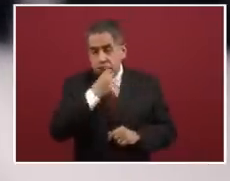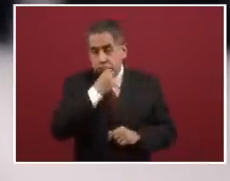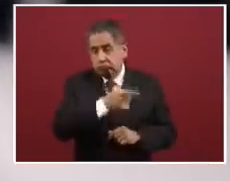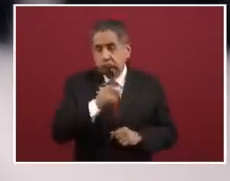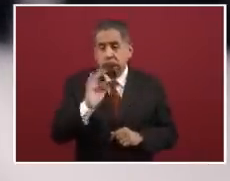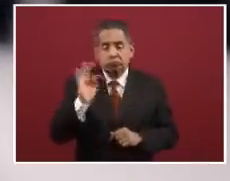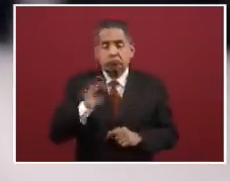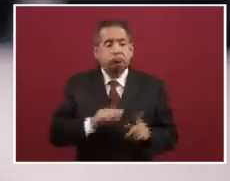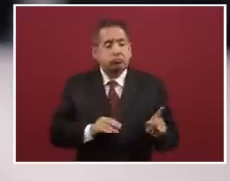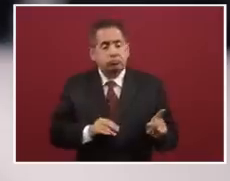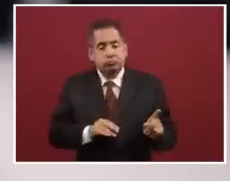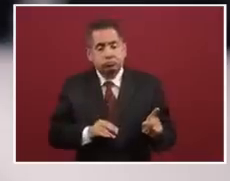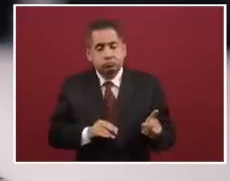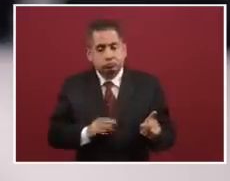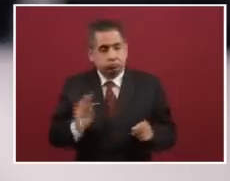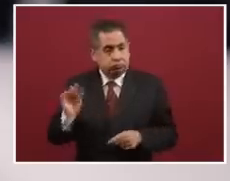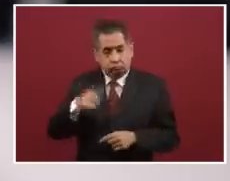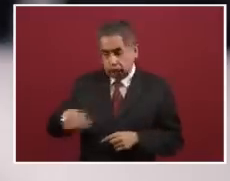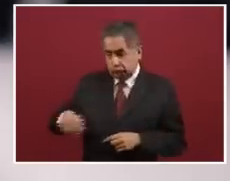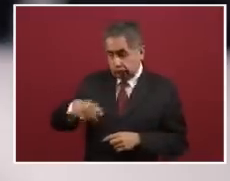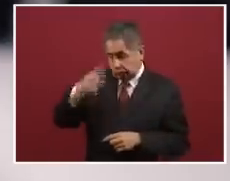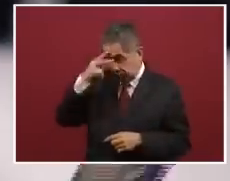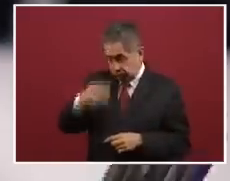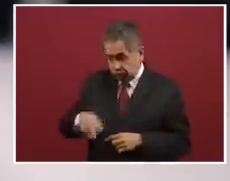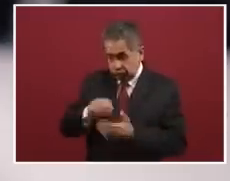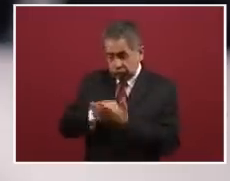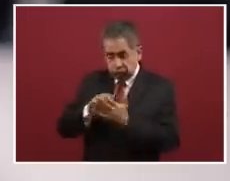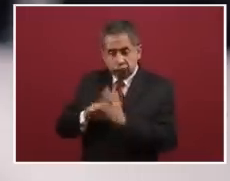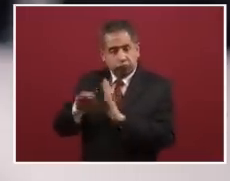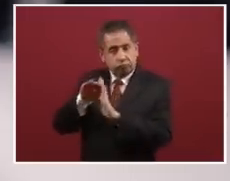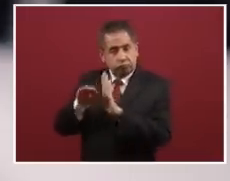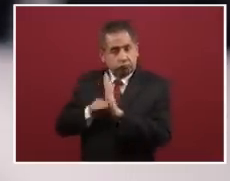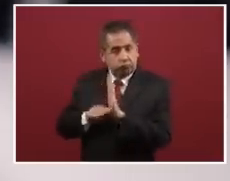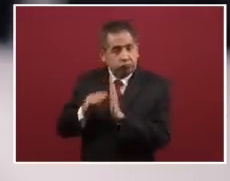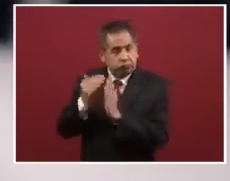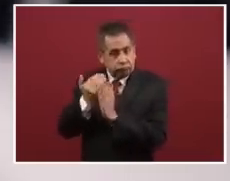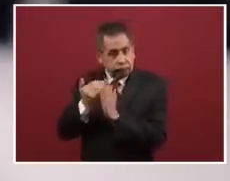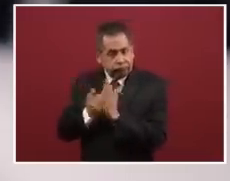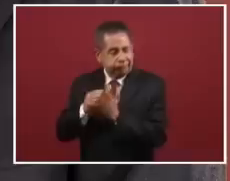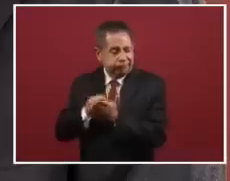si quedan en territorio mexicano registrados en